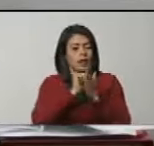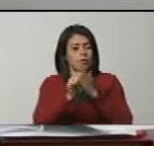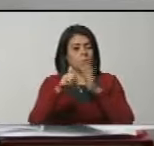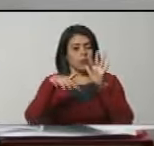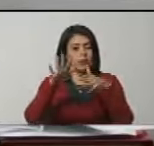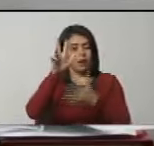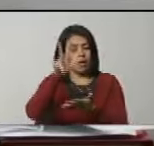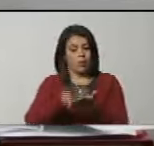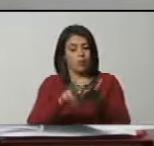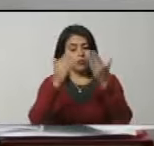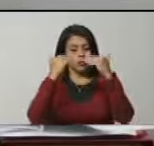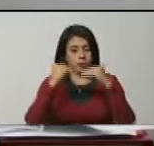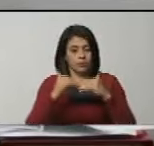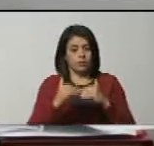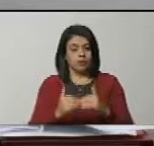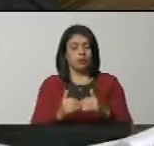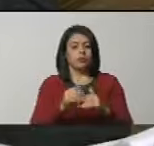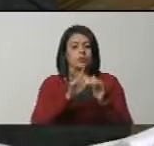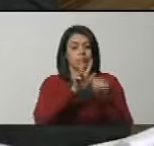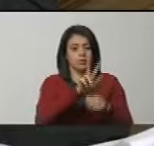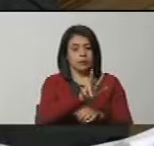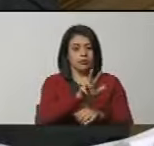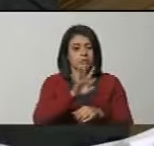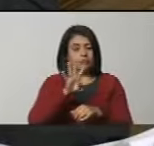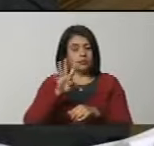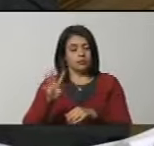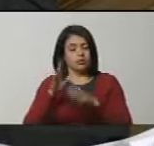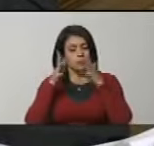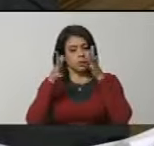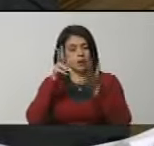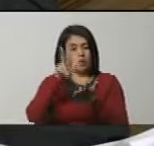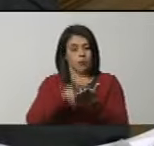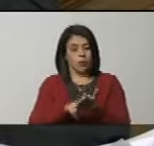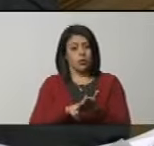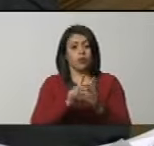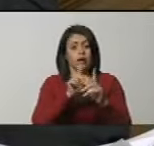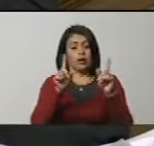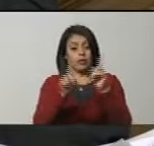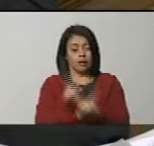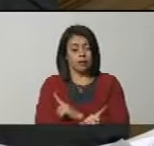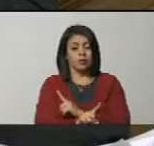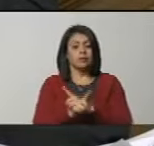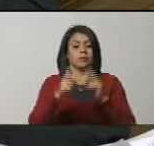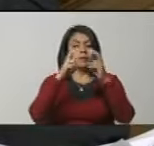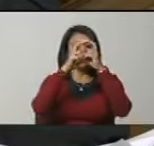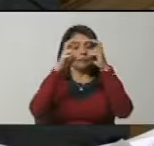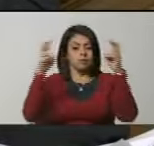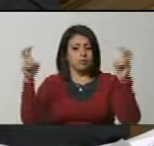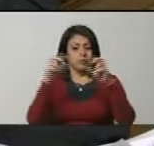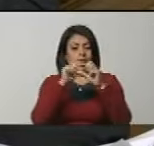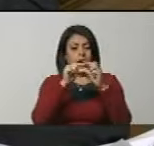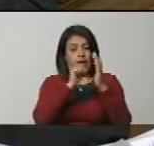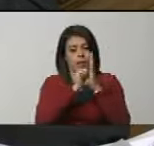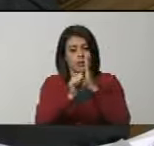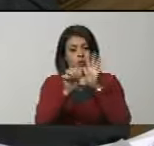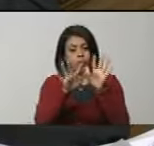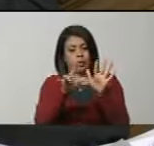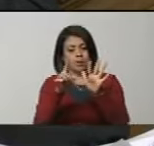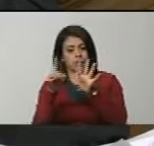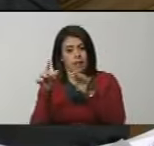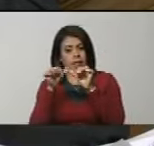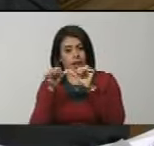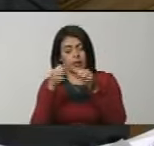15. Aprobado. Siguiente. Trigésimo cuarto. Se sugiere aprobar con modificación la denominación del epígrafe del artículo 16,